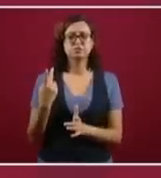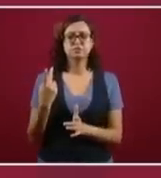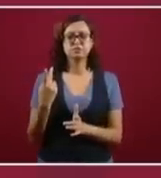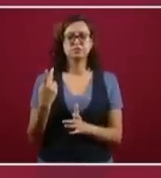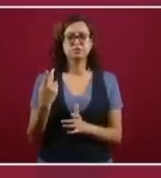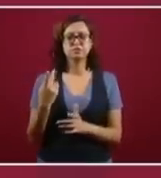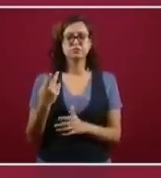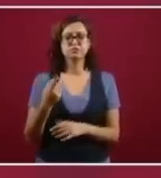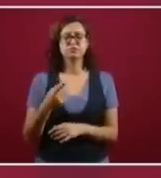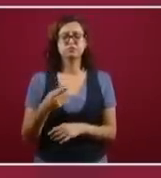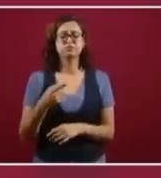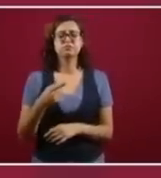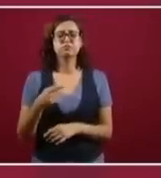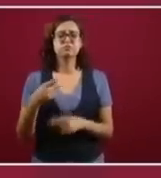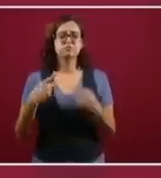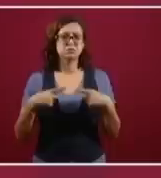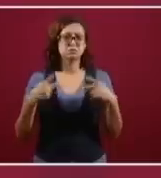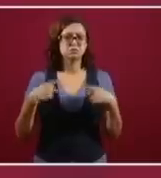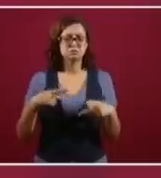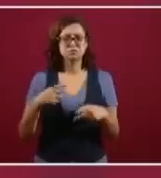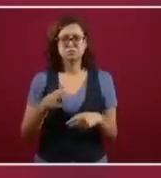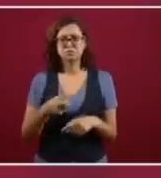inclusive los oradores.